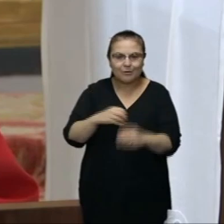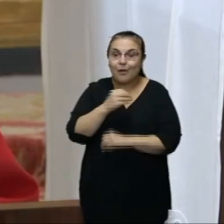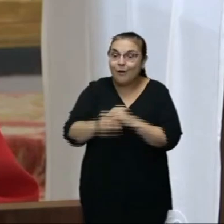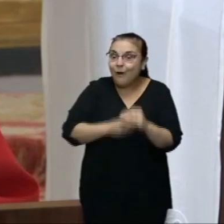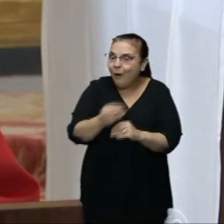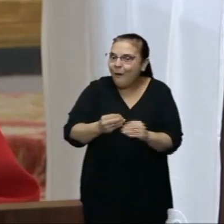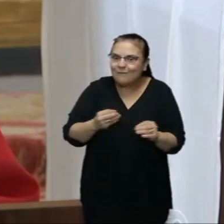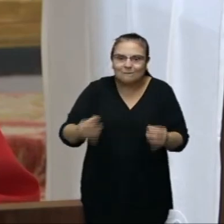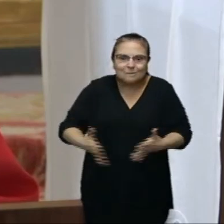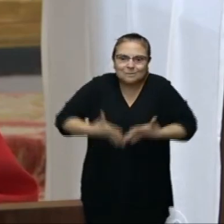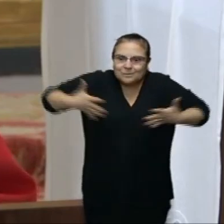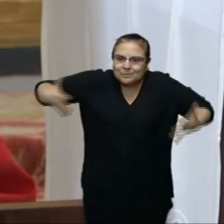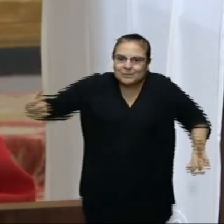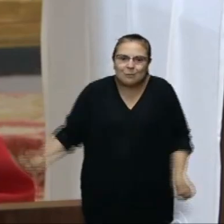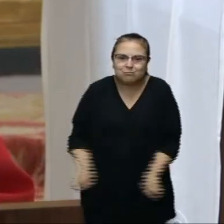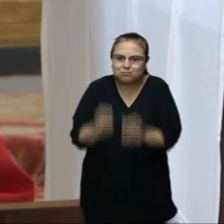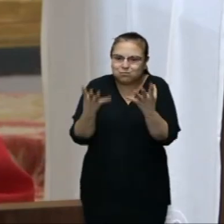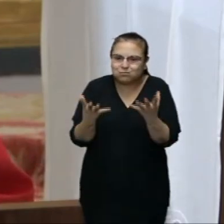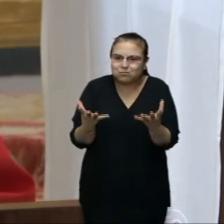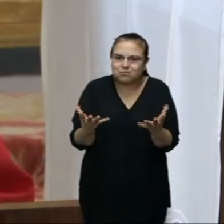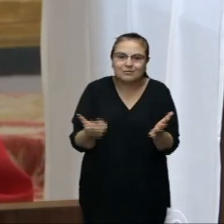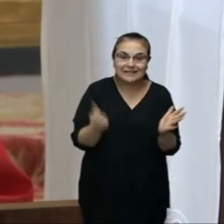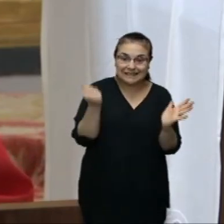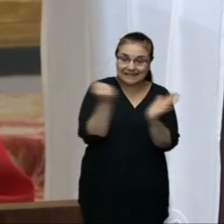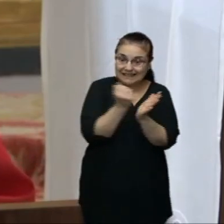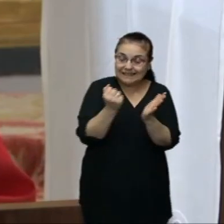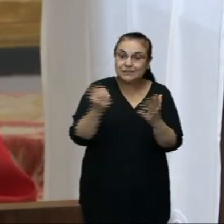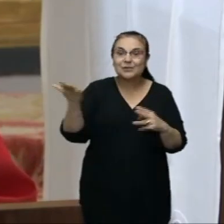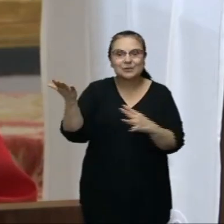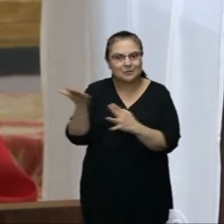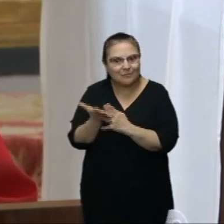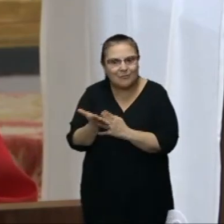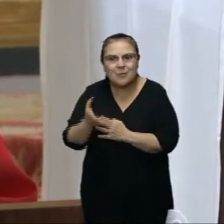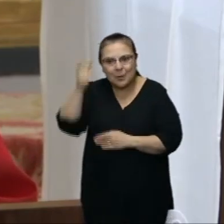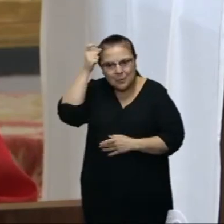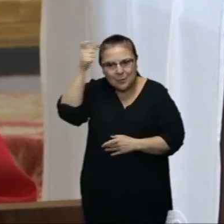grandes prodigios y signos en medio del pueblo.